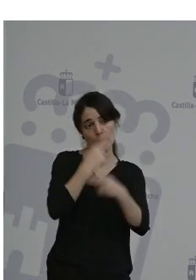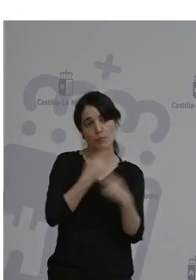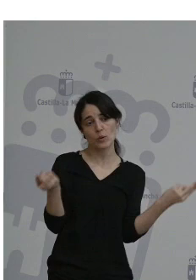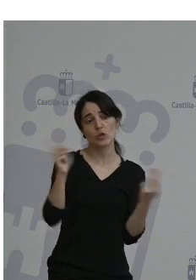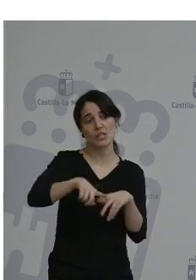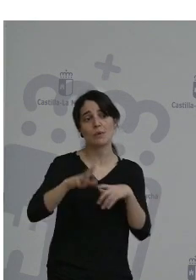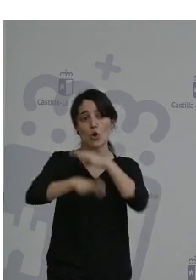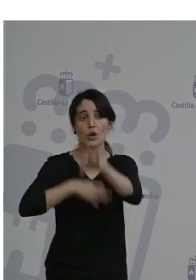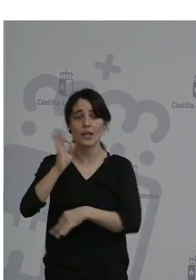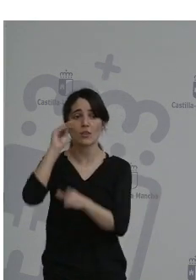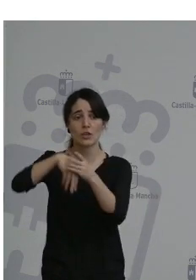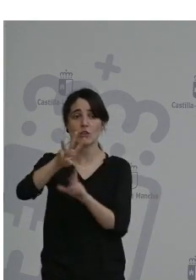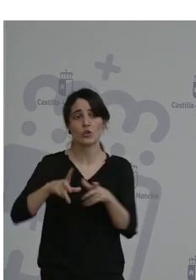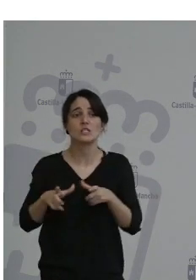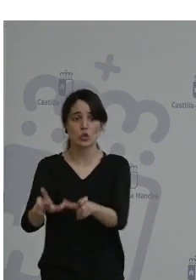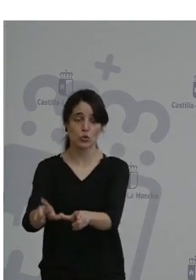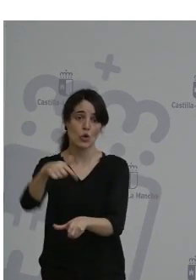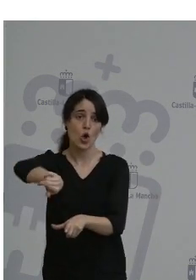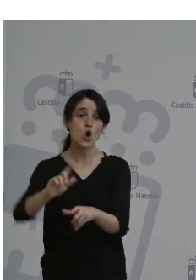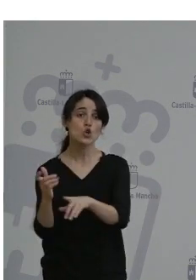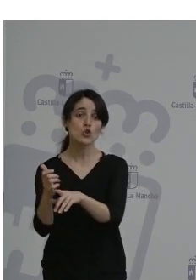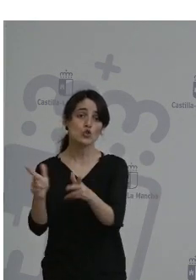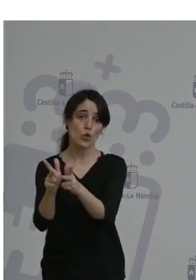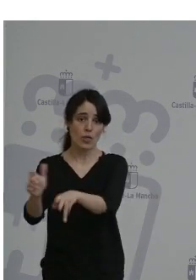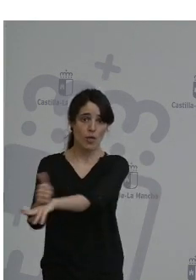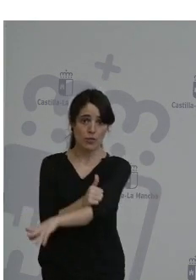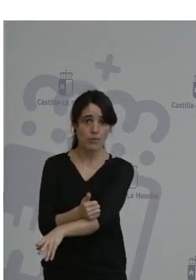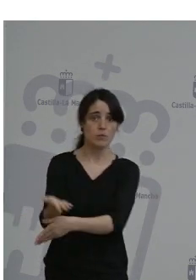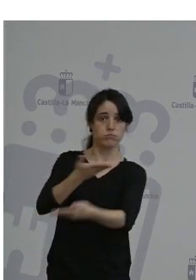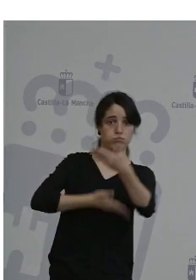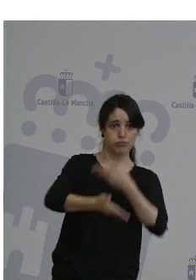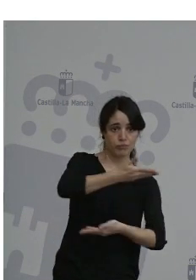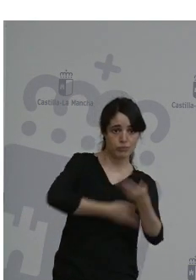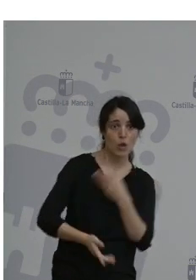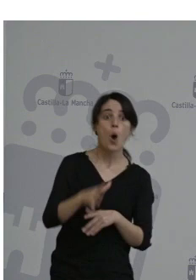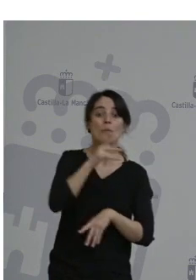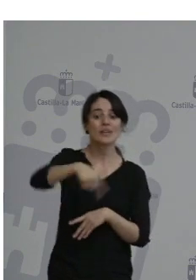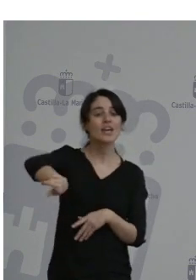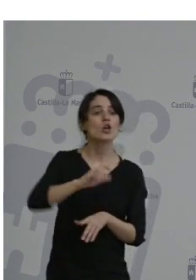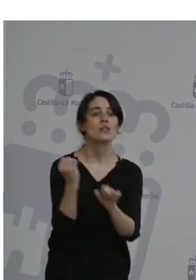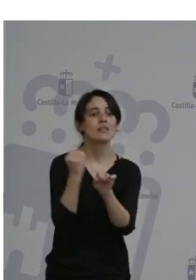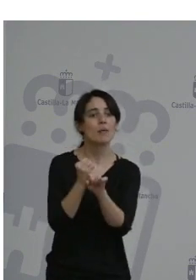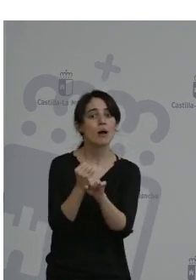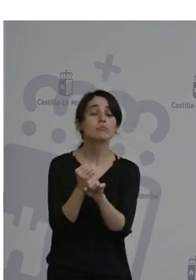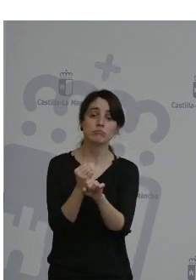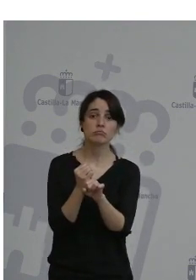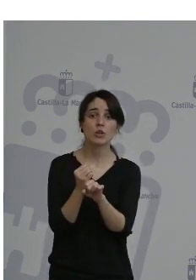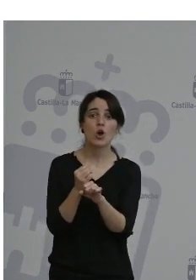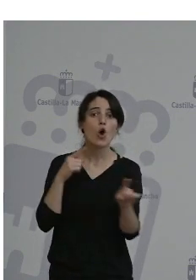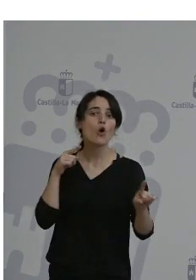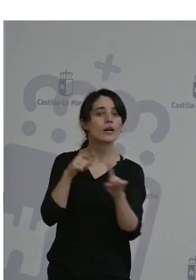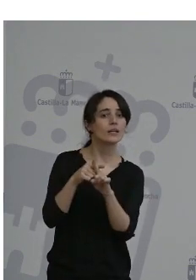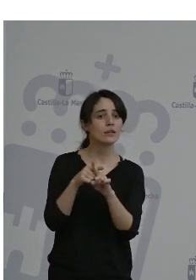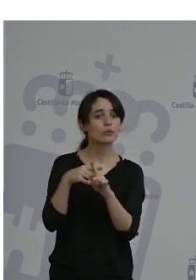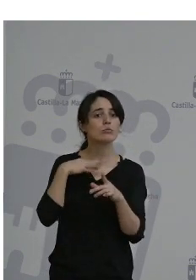sector de la sociedad civil que trabajan que trabajáis con el objeto de asegurar que se respeta y